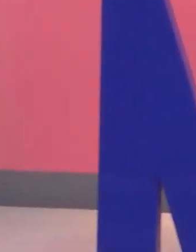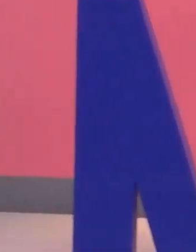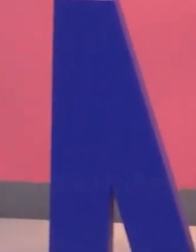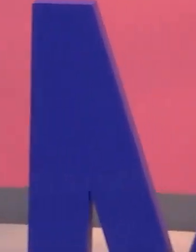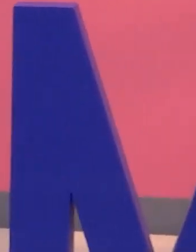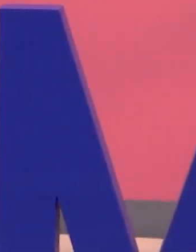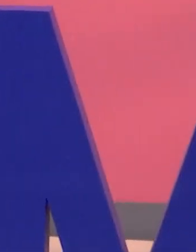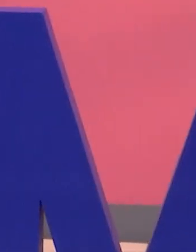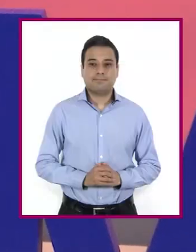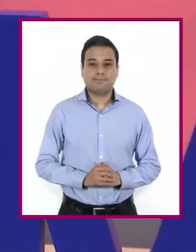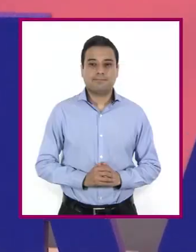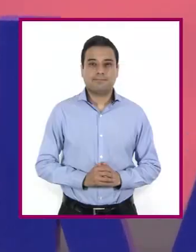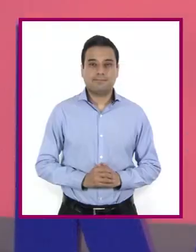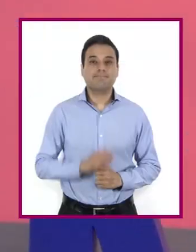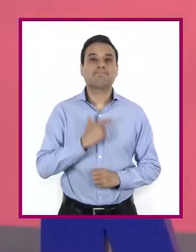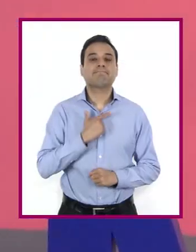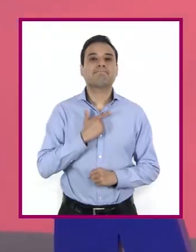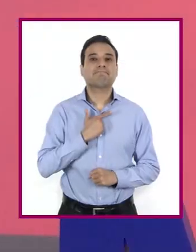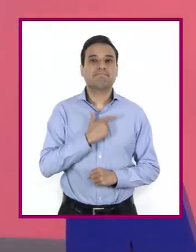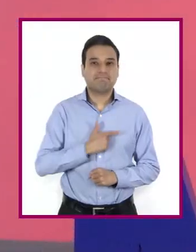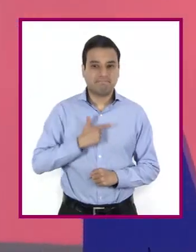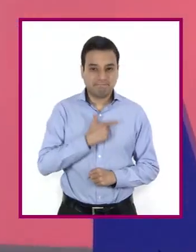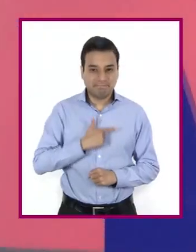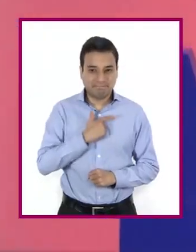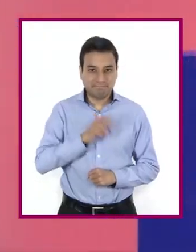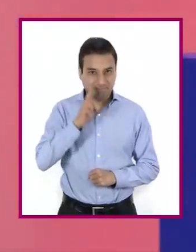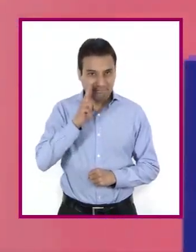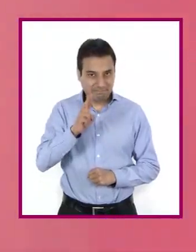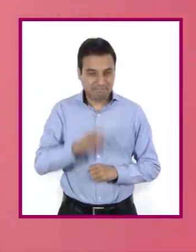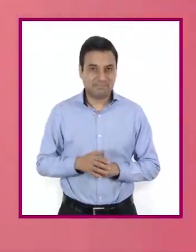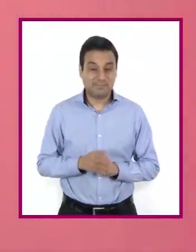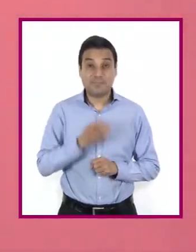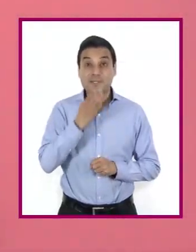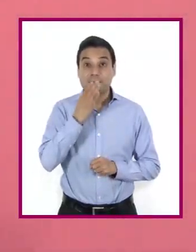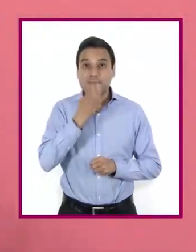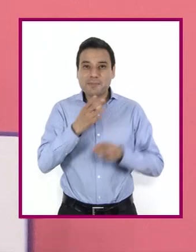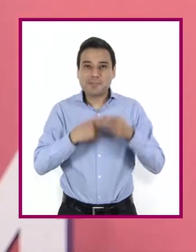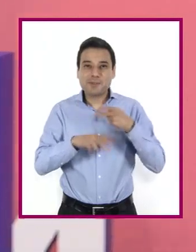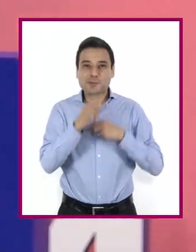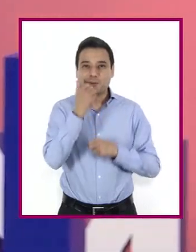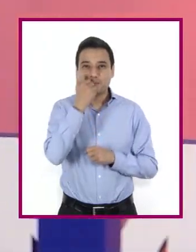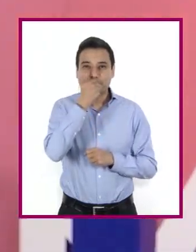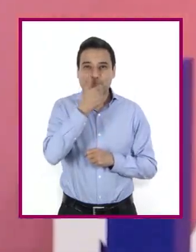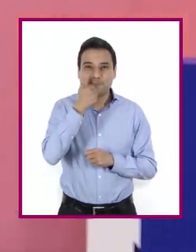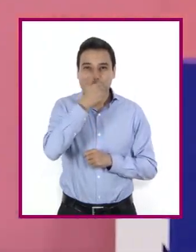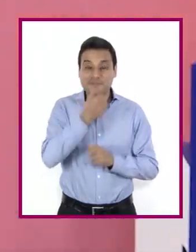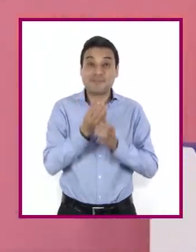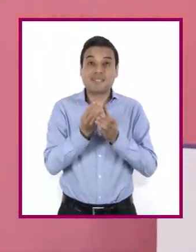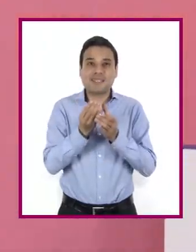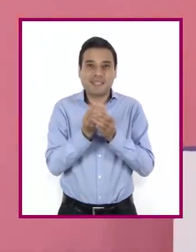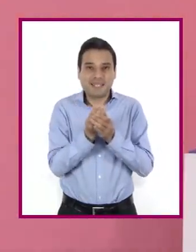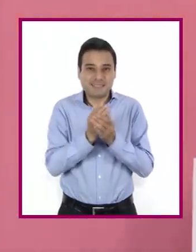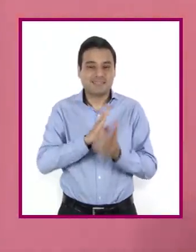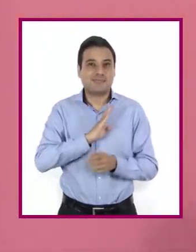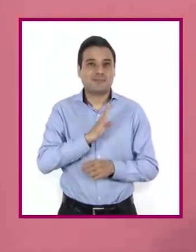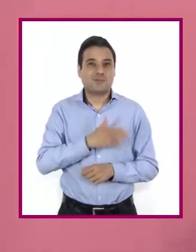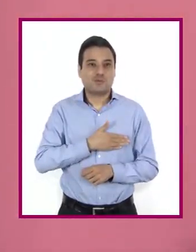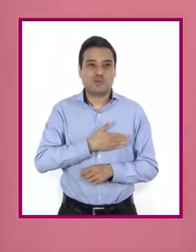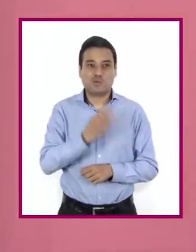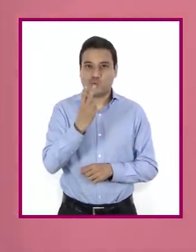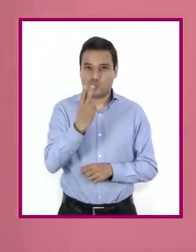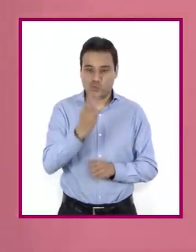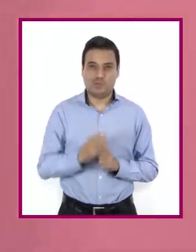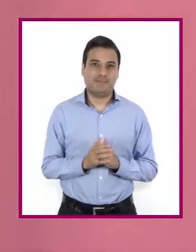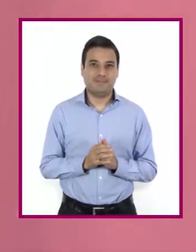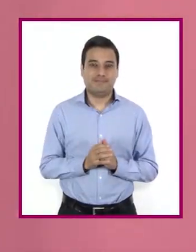gusto estar nuevamente con ustedes. Soy Daniel y les doy la bienvenida a las alumnas y alumnos de lengua materna de segundo grado de secundaria. Antes de iniciar, les recuerdo